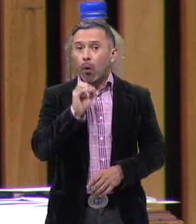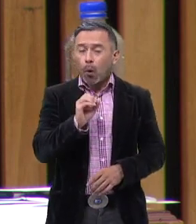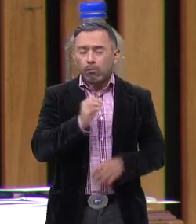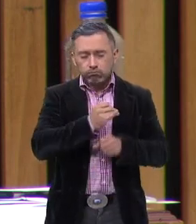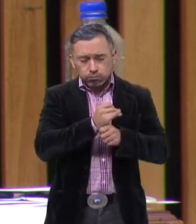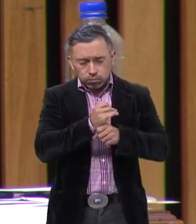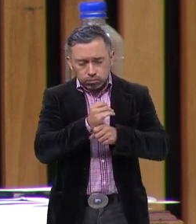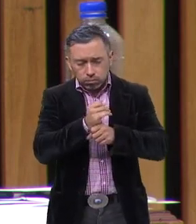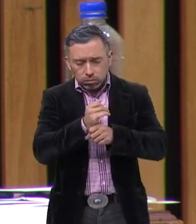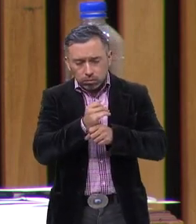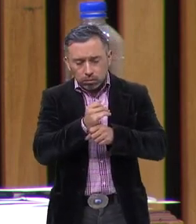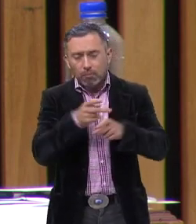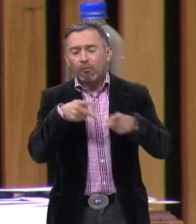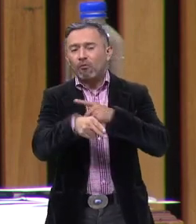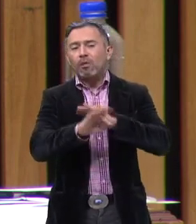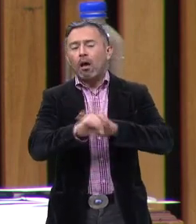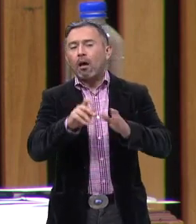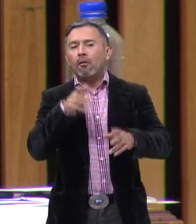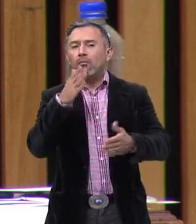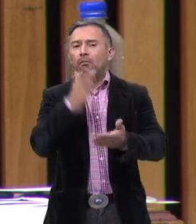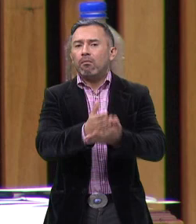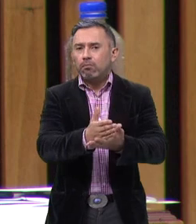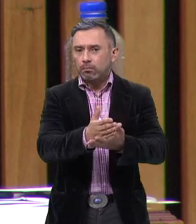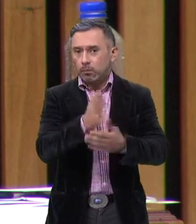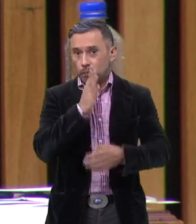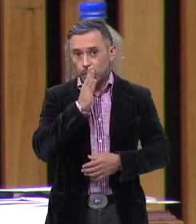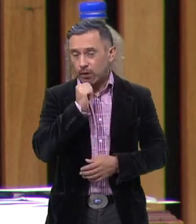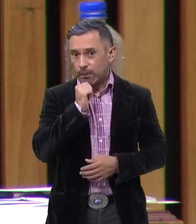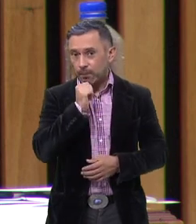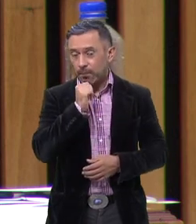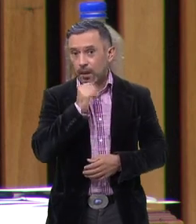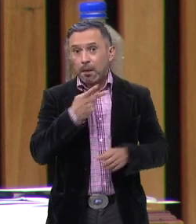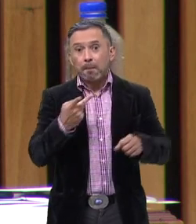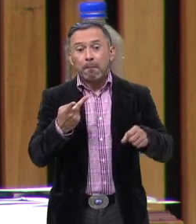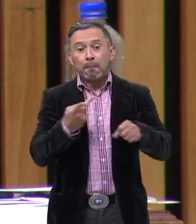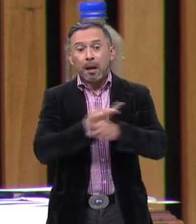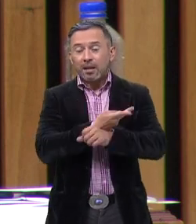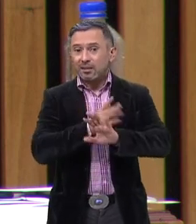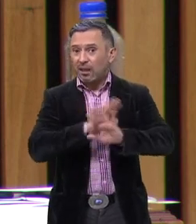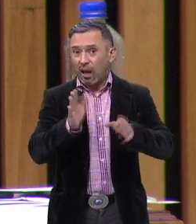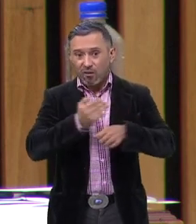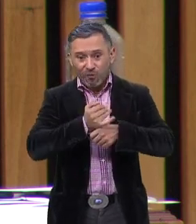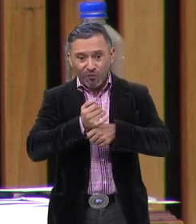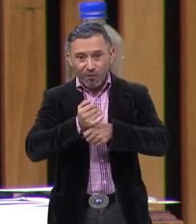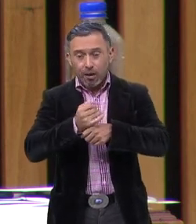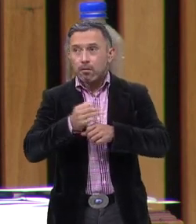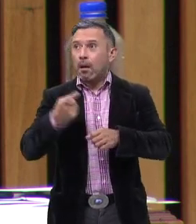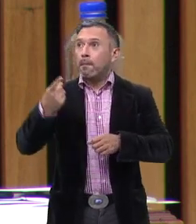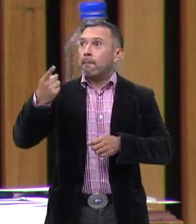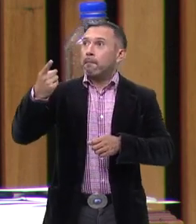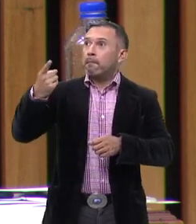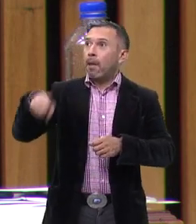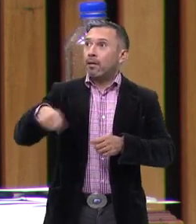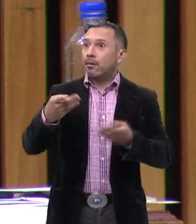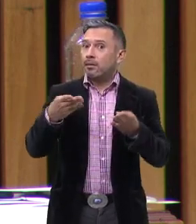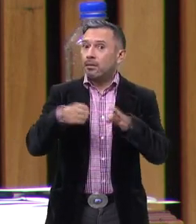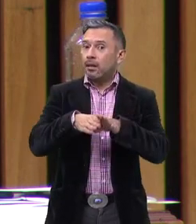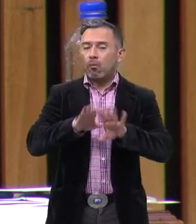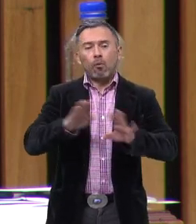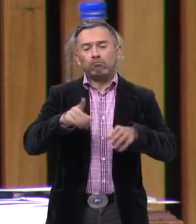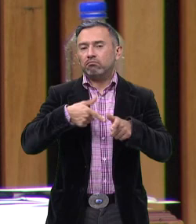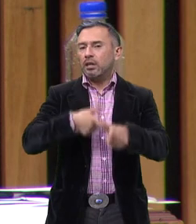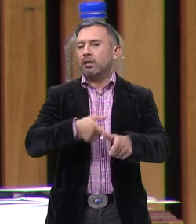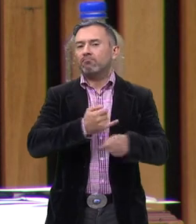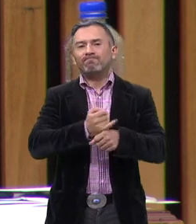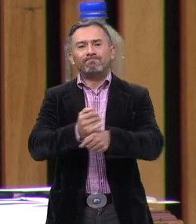trunque si ya se ha realizado e incluso cuando se ha cerrado la instrucción el nivel de rivalidad